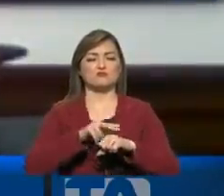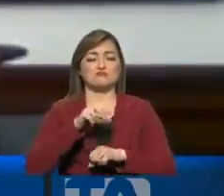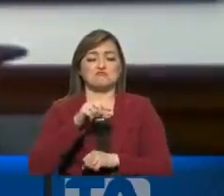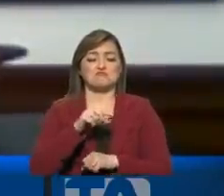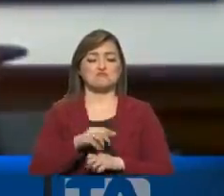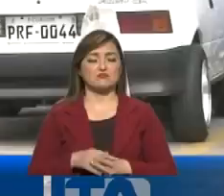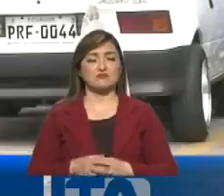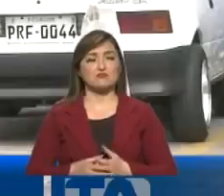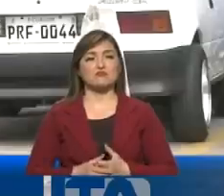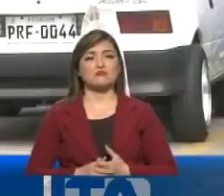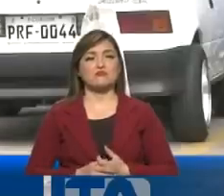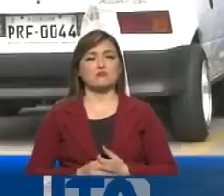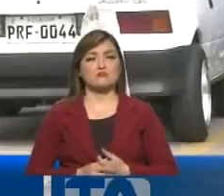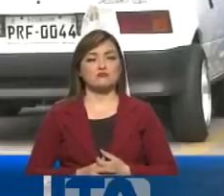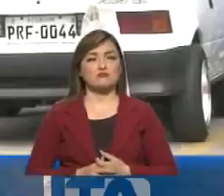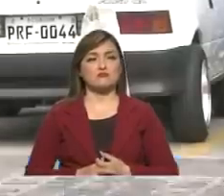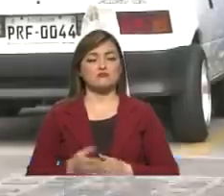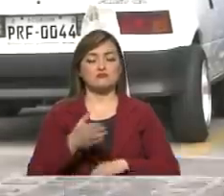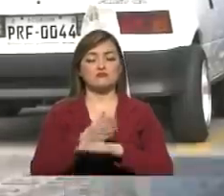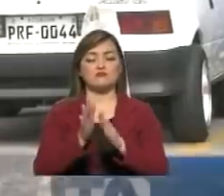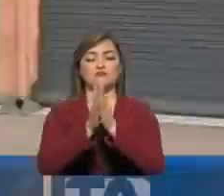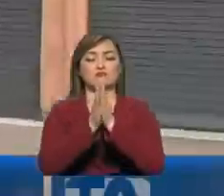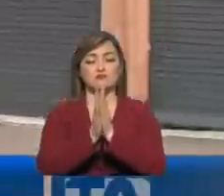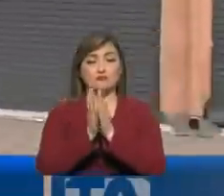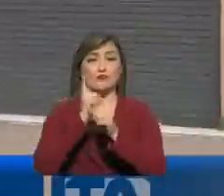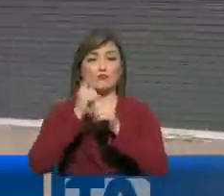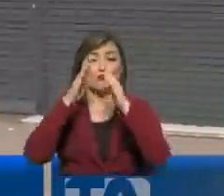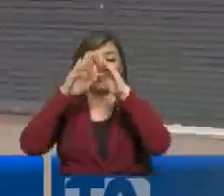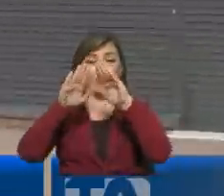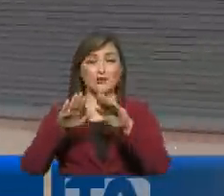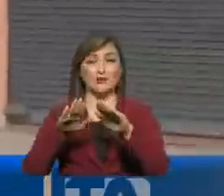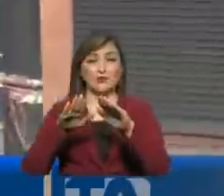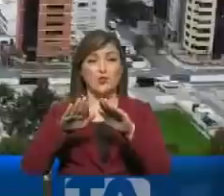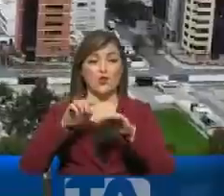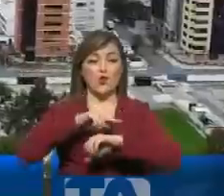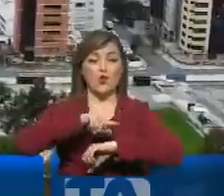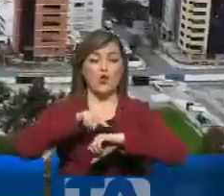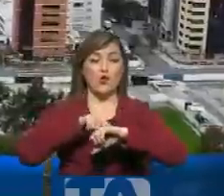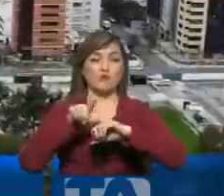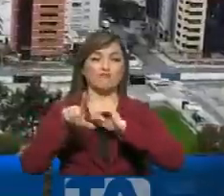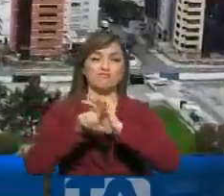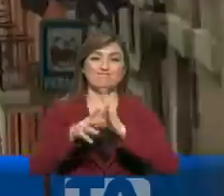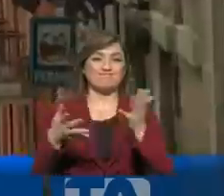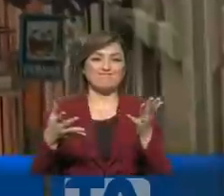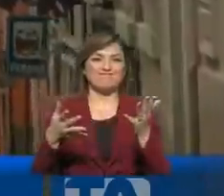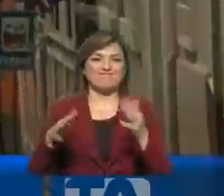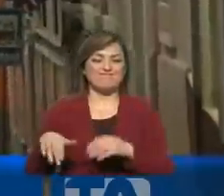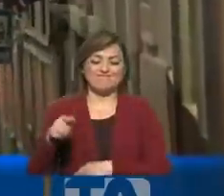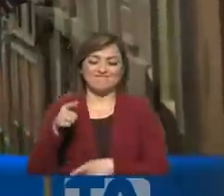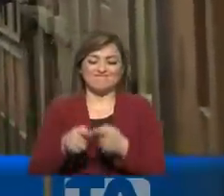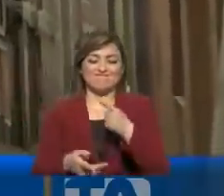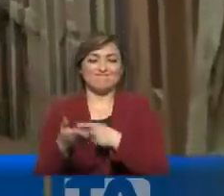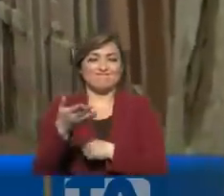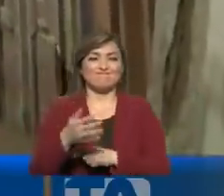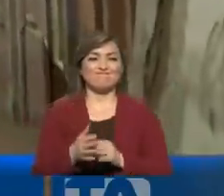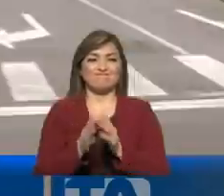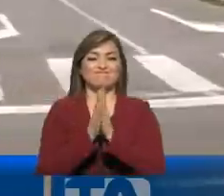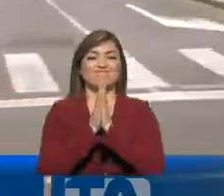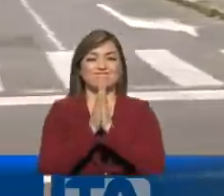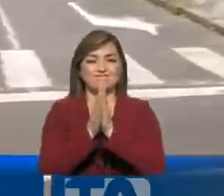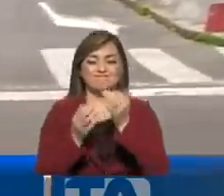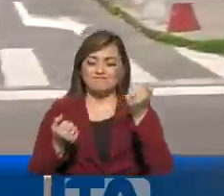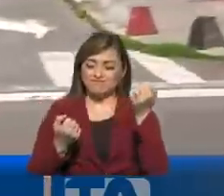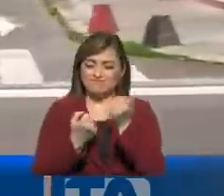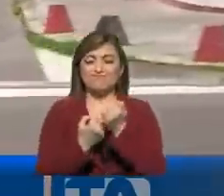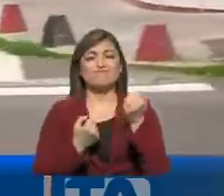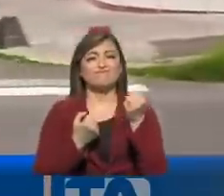muy reducido. Habían solicitado cambiar el confinamiento por horas de toque de queda, pero ya es tarde y ahora piden total